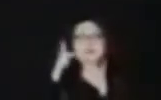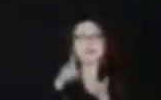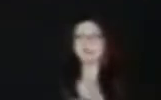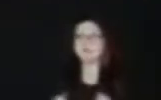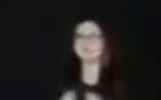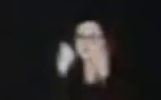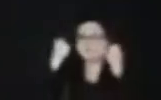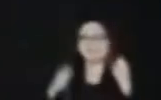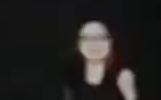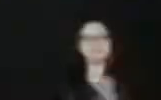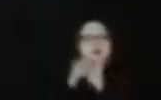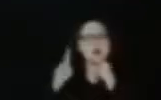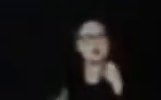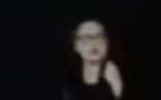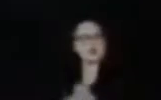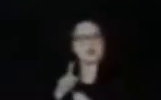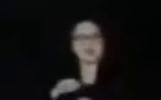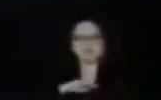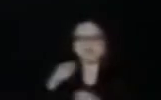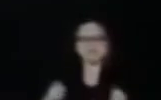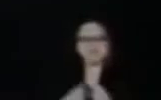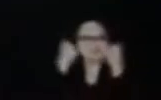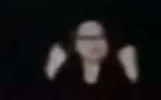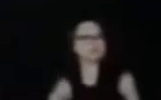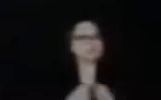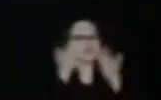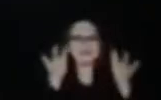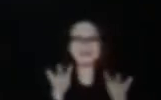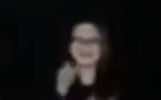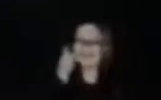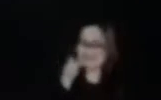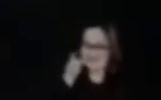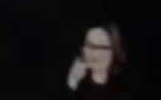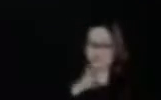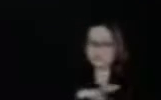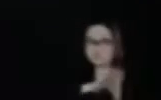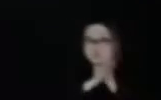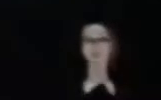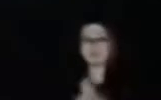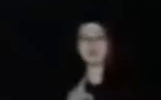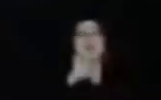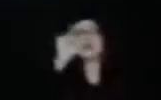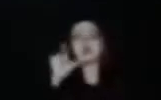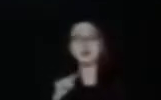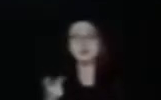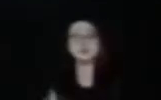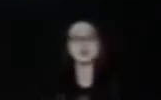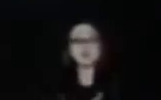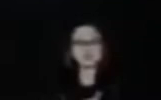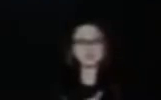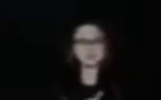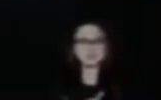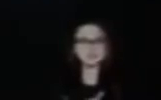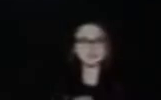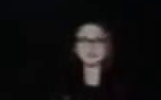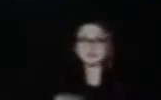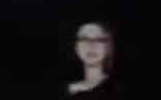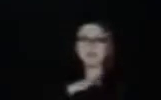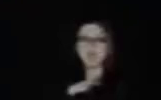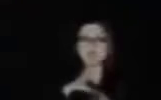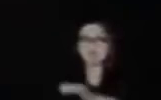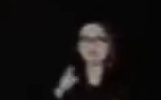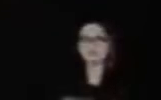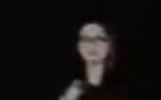conflicto y confrontación. Y ello nos llevaría a consumir